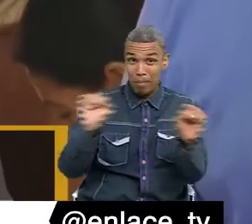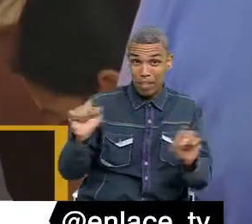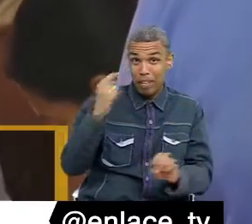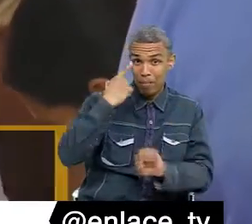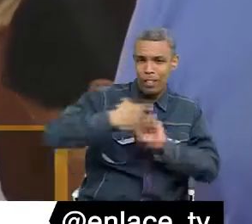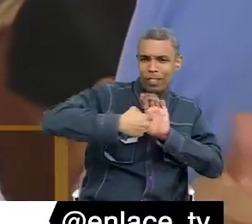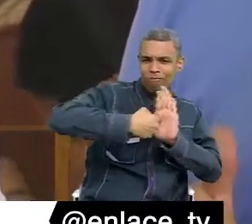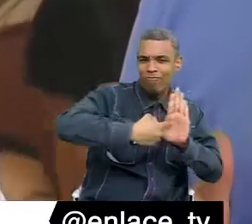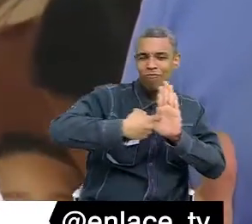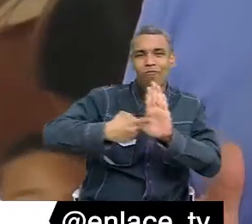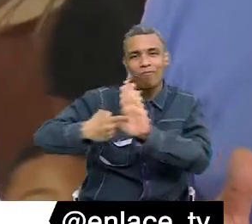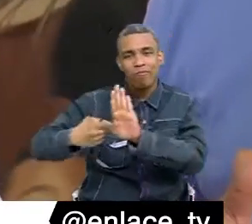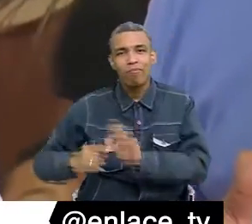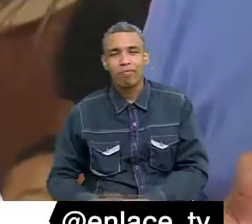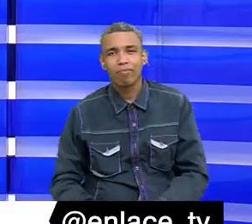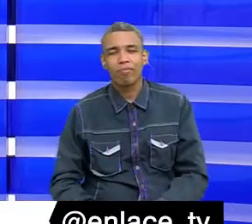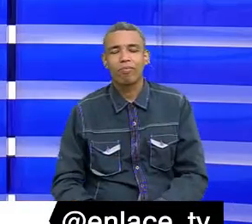más información en estudio.